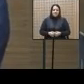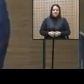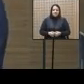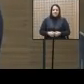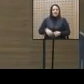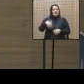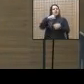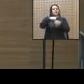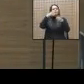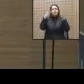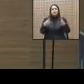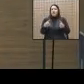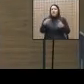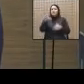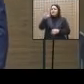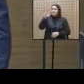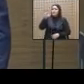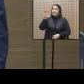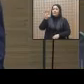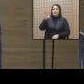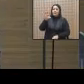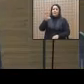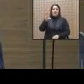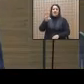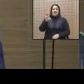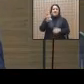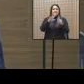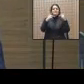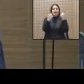Ni los diputados de su propia fracción le hicieron caso.